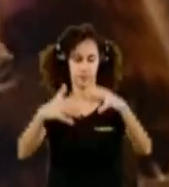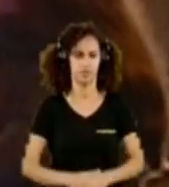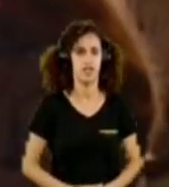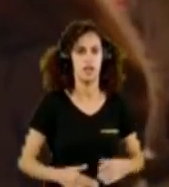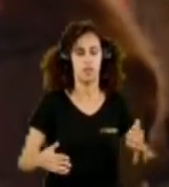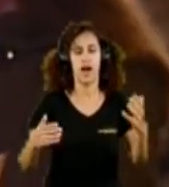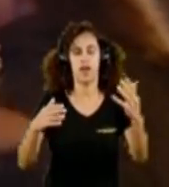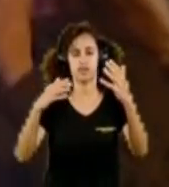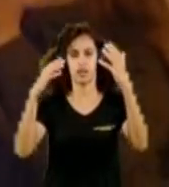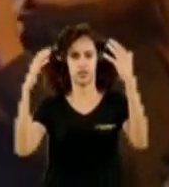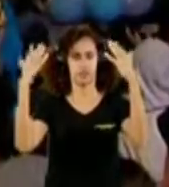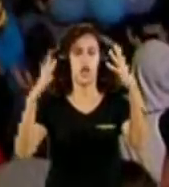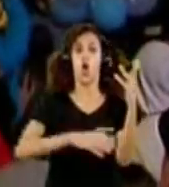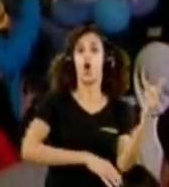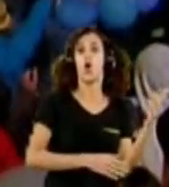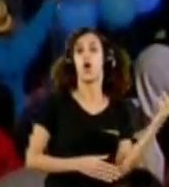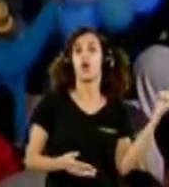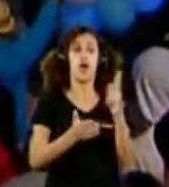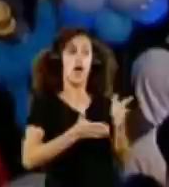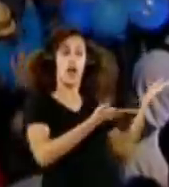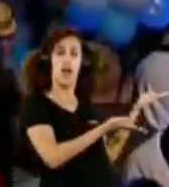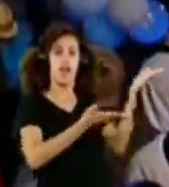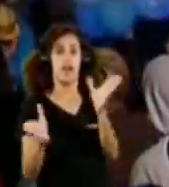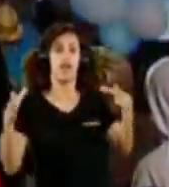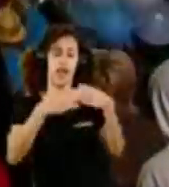Con todos ustedes, los